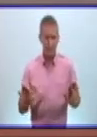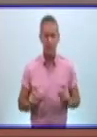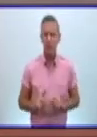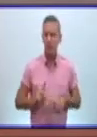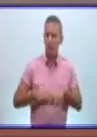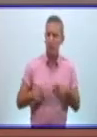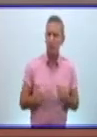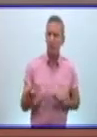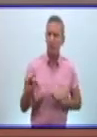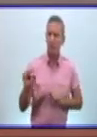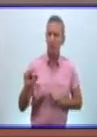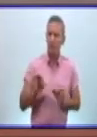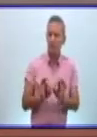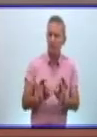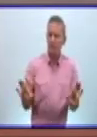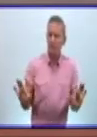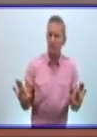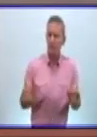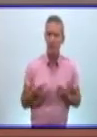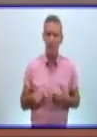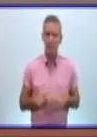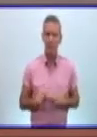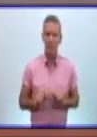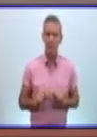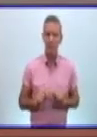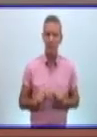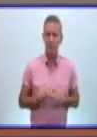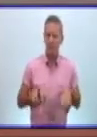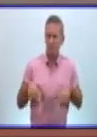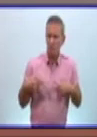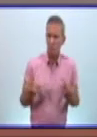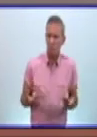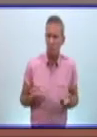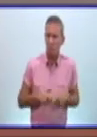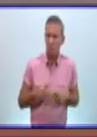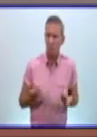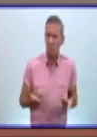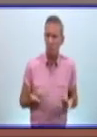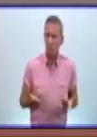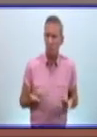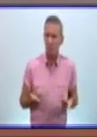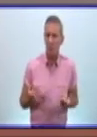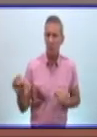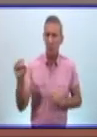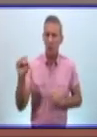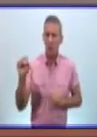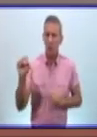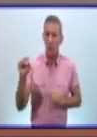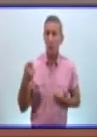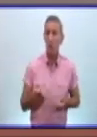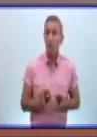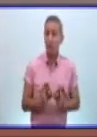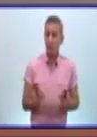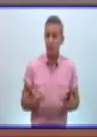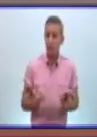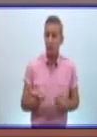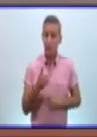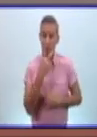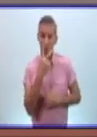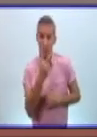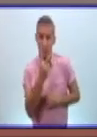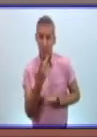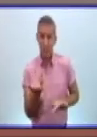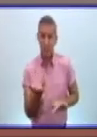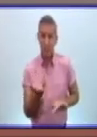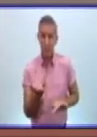son sustancias puras todas estas muestras que les he traído? Simplemente son sustancias puras porque, como ustedes pueden apreciar,